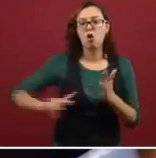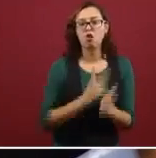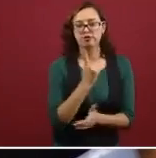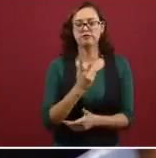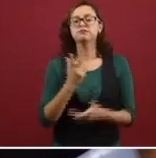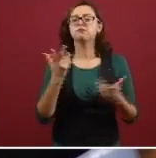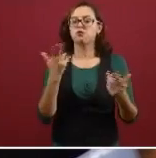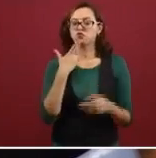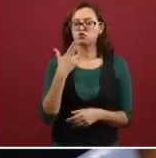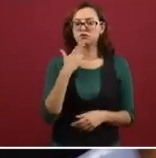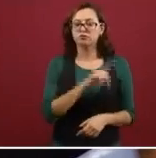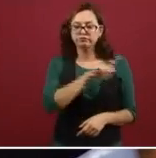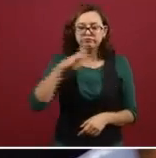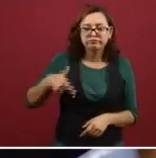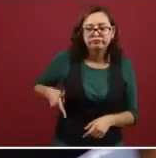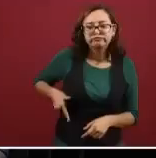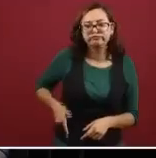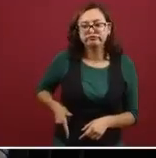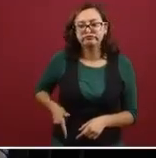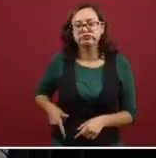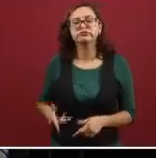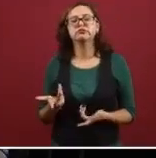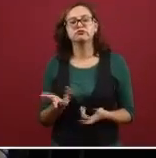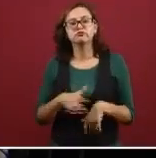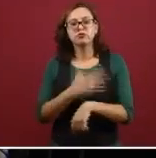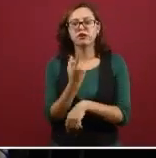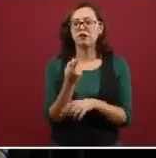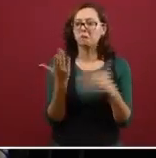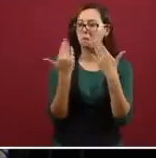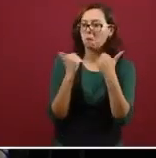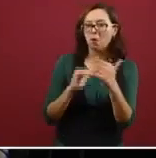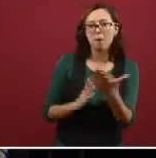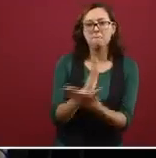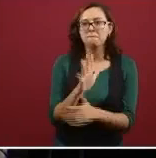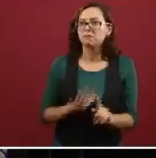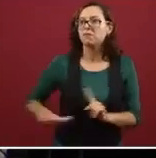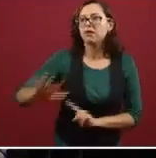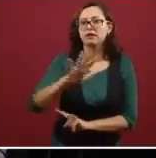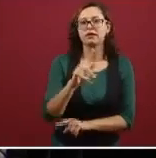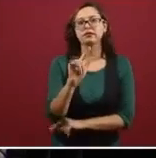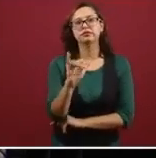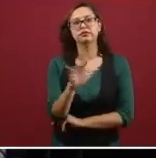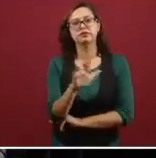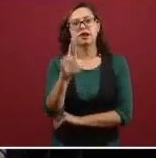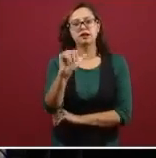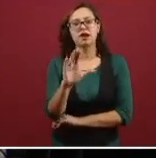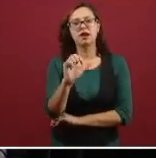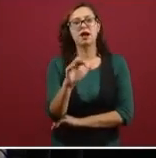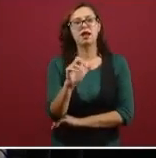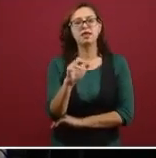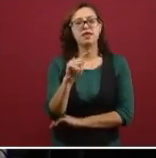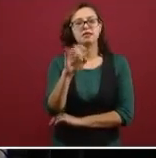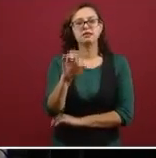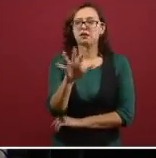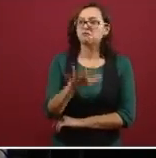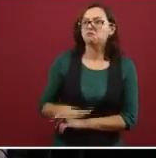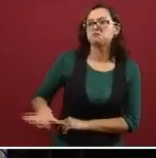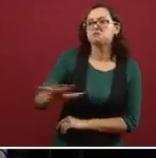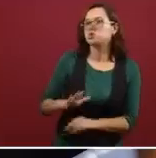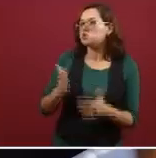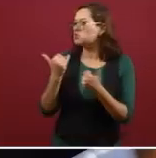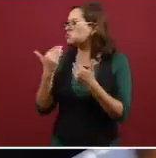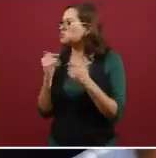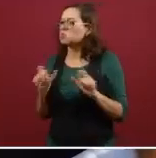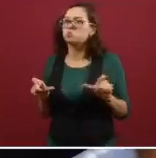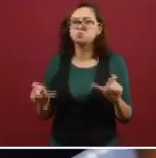fuego ante la nula intervención en seguridad pública en la región de Tierra Caliente. ¿Cómo toma usted